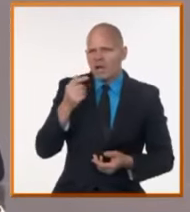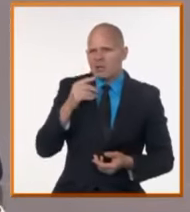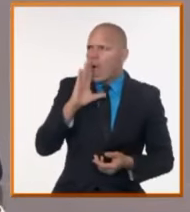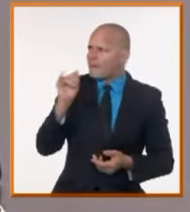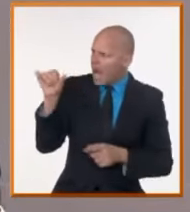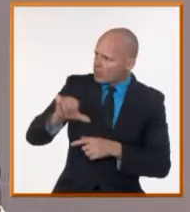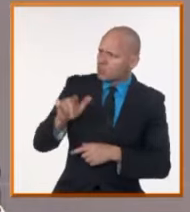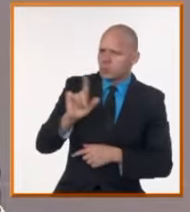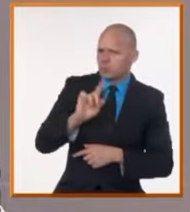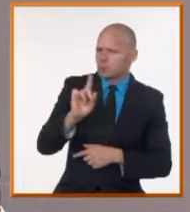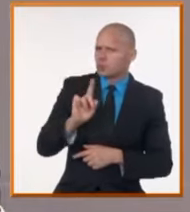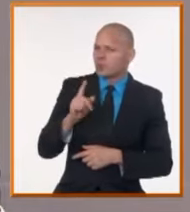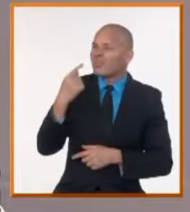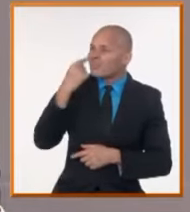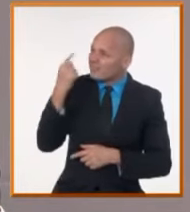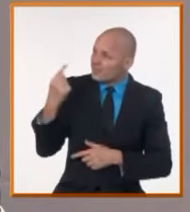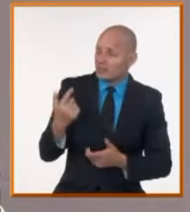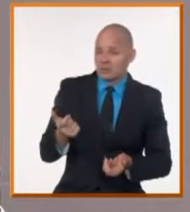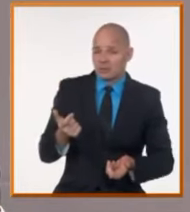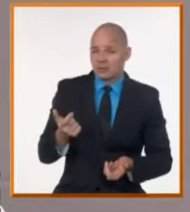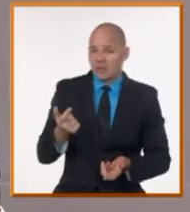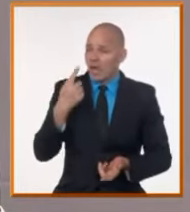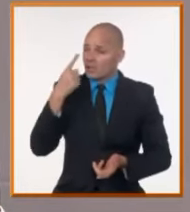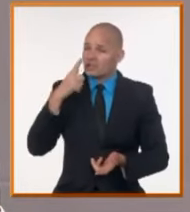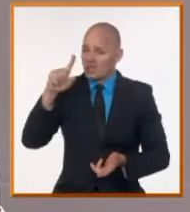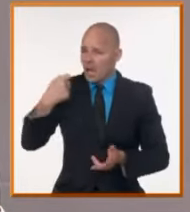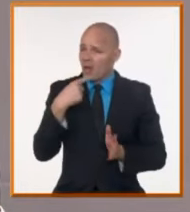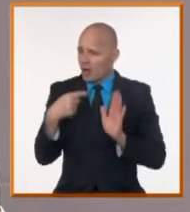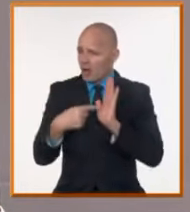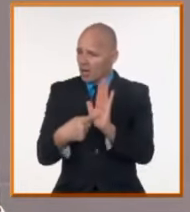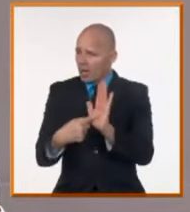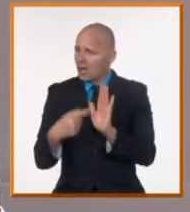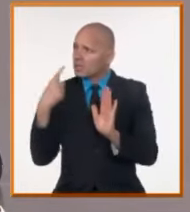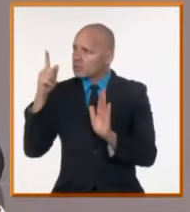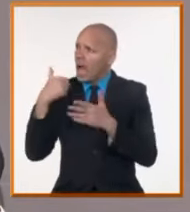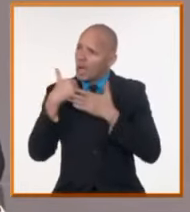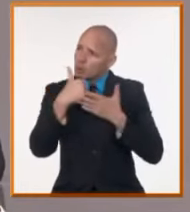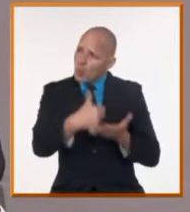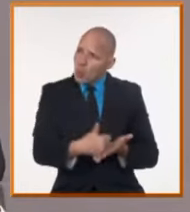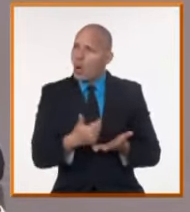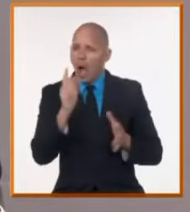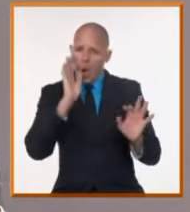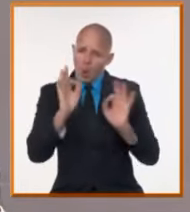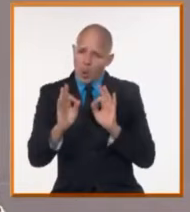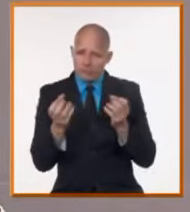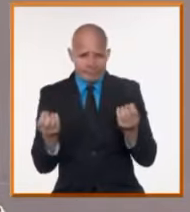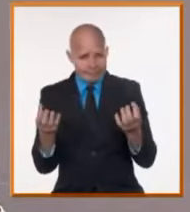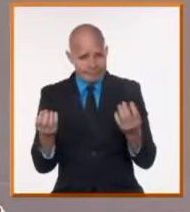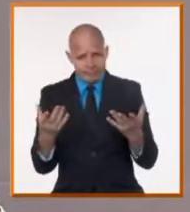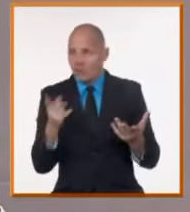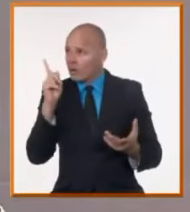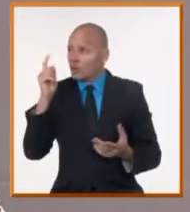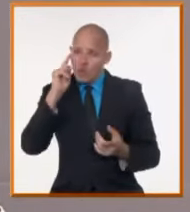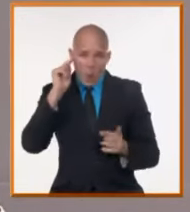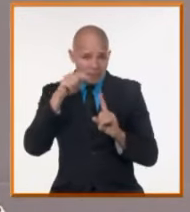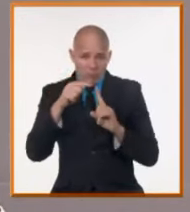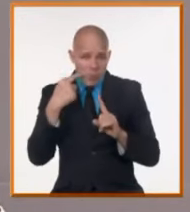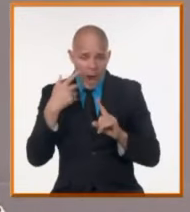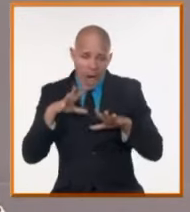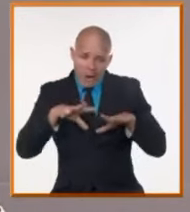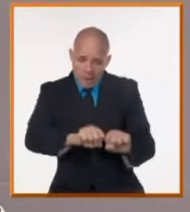la autenticidad de la política, el verdadero rostro de la política norteamericana. Si la teleaudiencia recuerda, en el